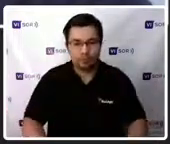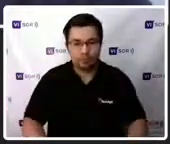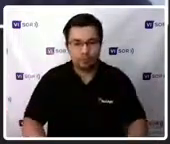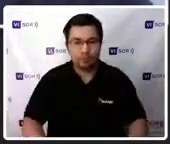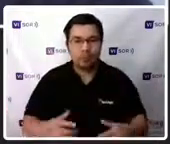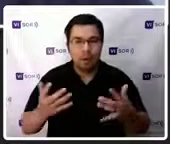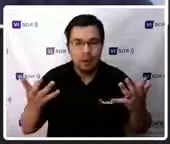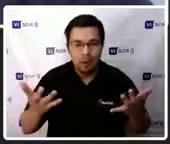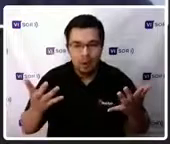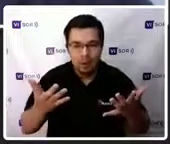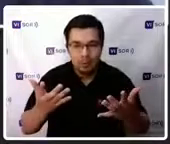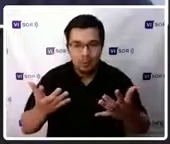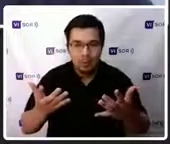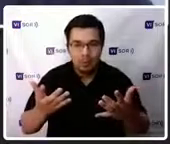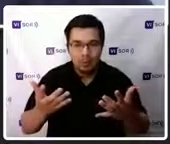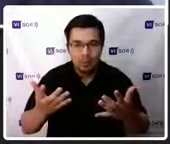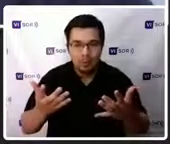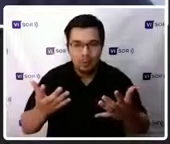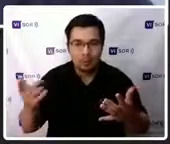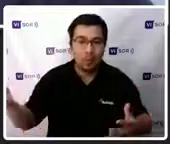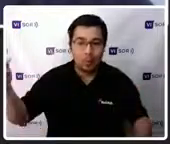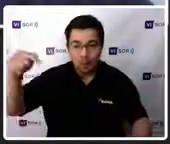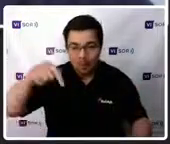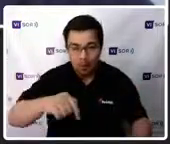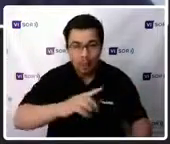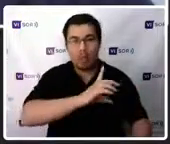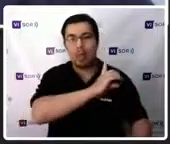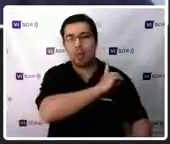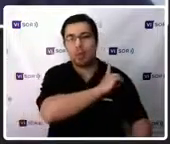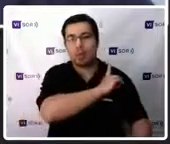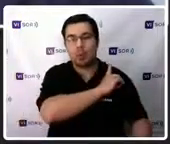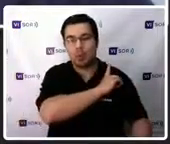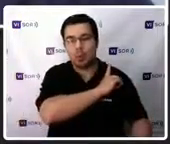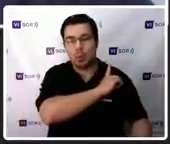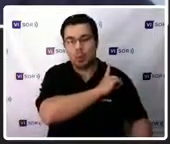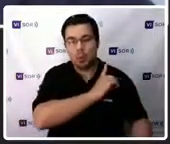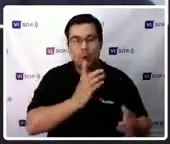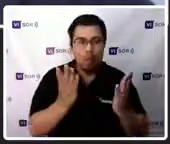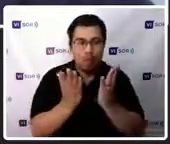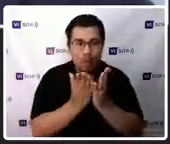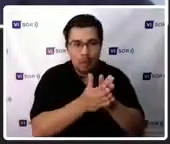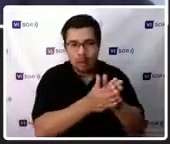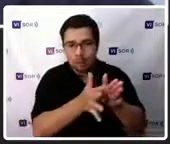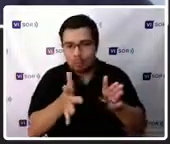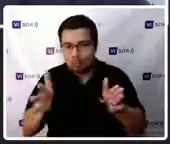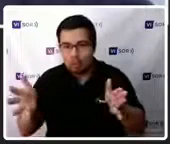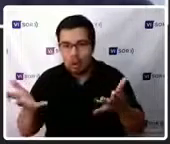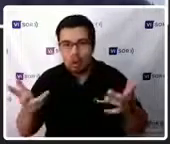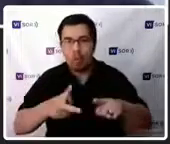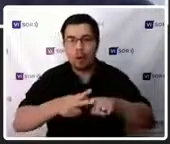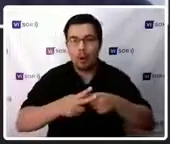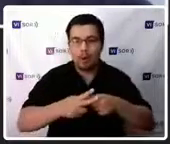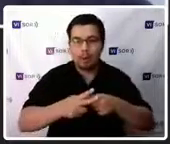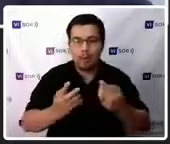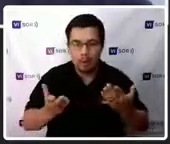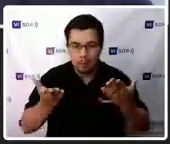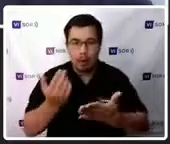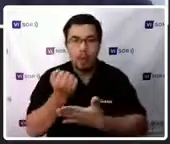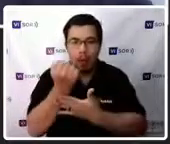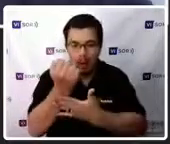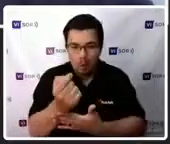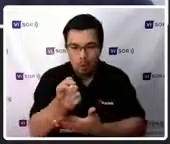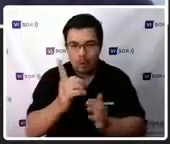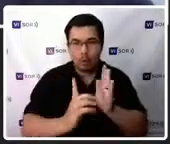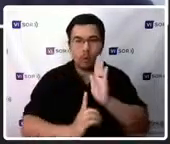tu pasada por DUOC y lo que estás haciendo hoy día, ¿no es cierto?, y cómo las herramientas, ¿no es cierto?, te están sirviendo para tu desarrollo, que es lo más importante,